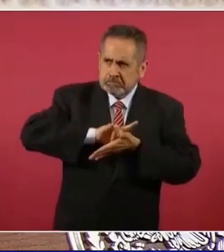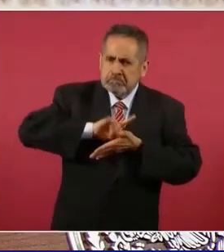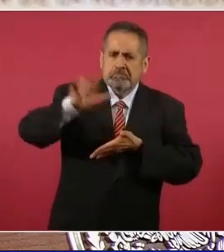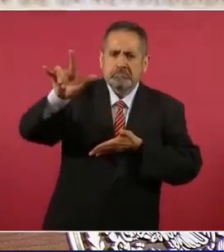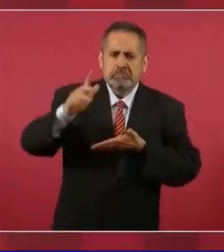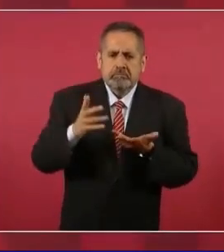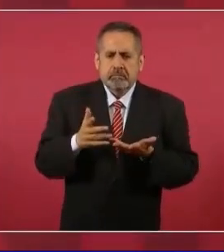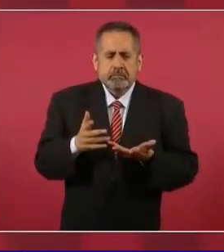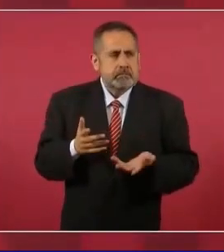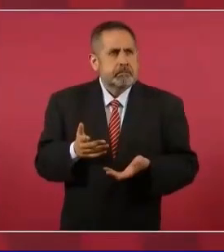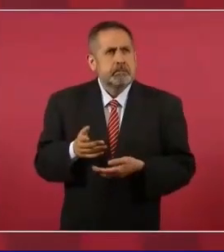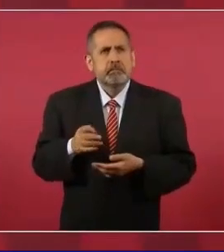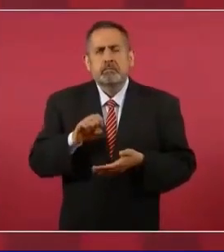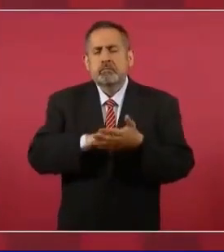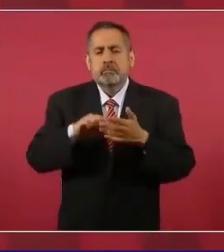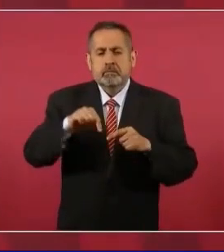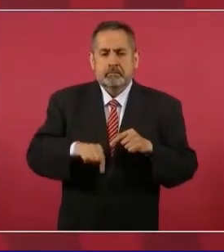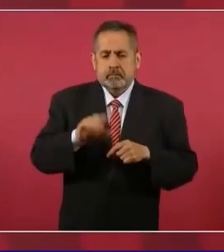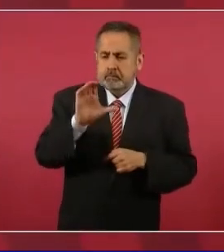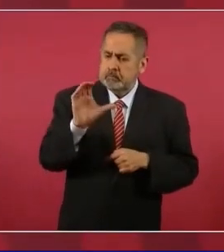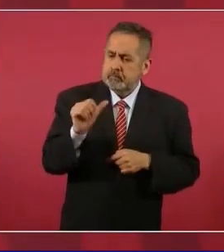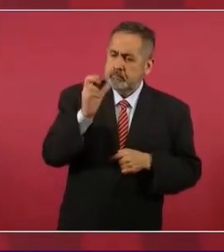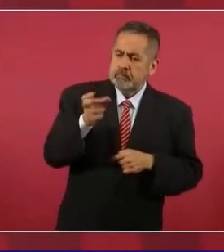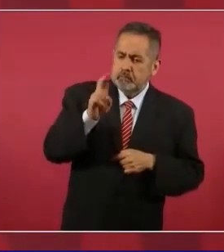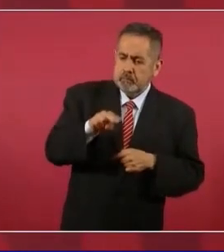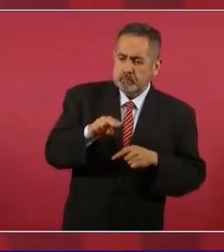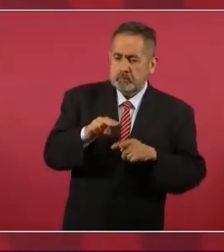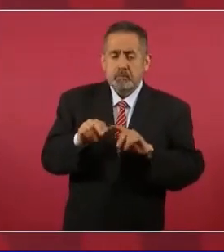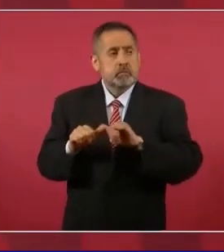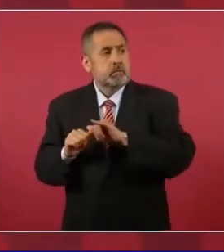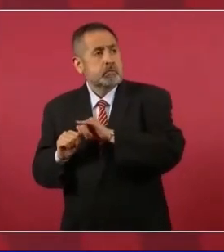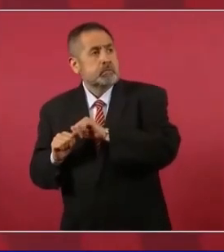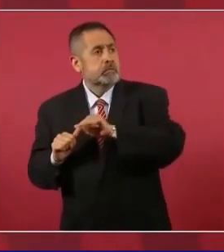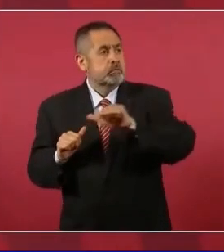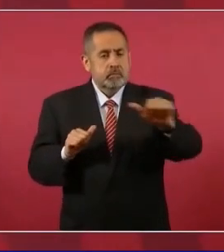que es lo que se puede hacer desde Cancún hasta Tijuana,